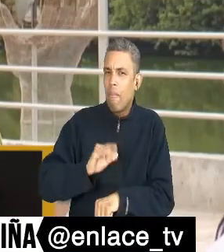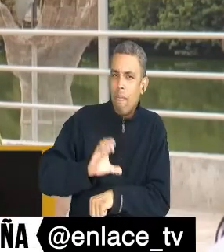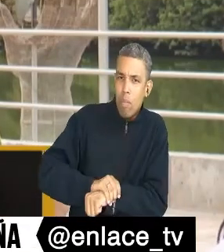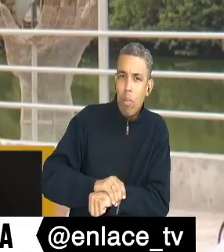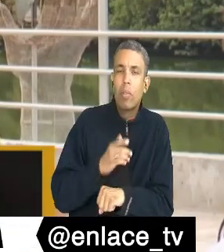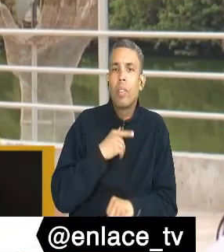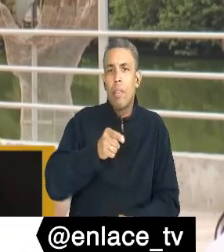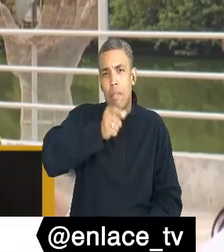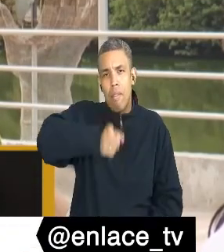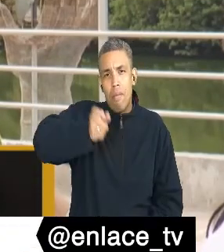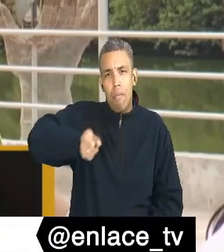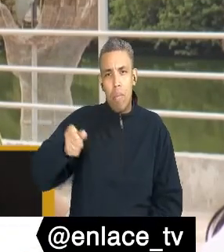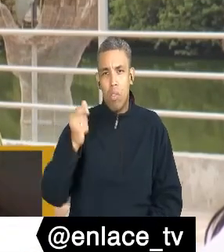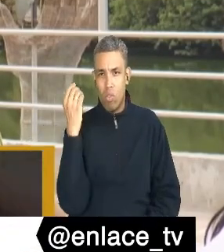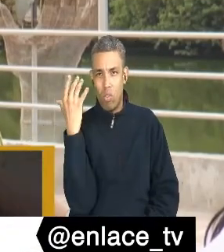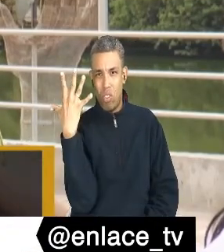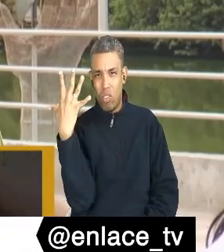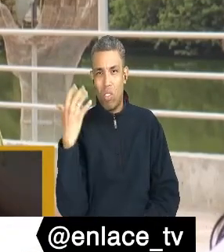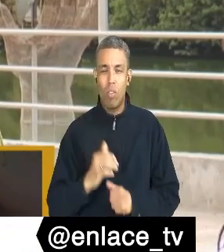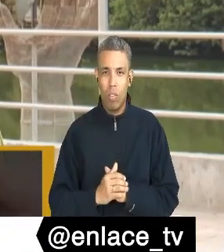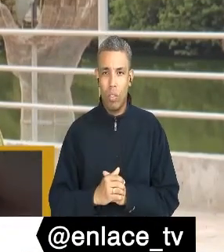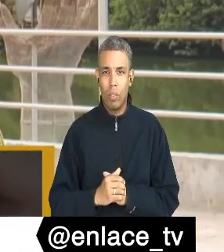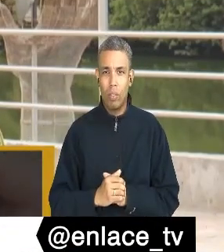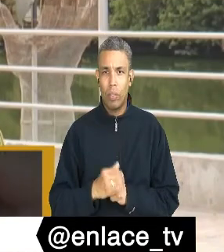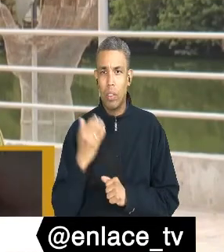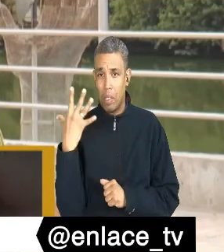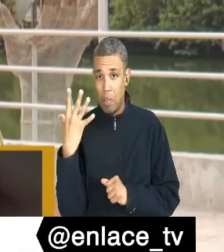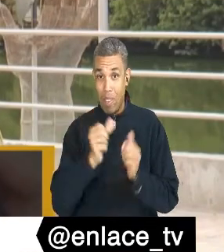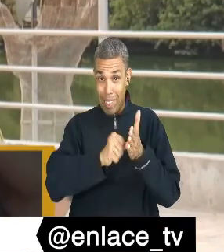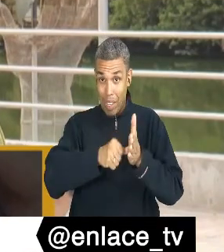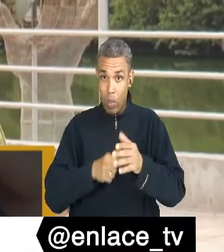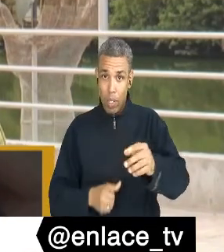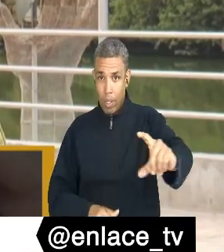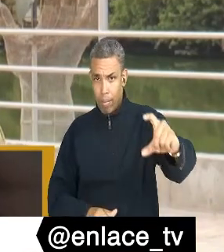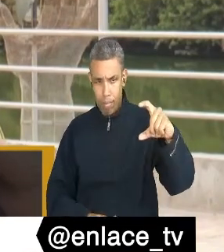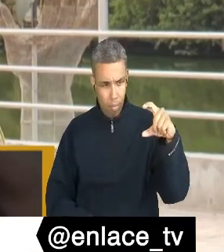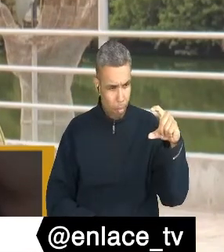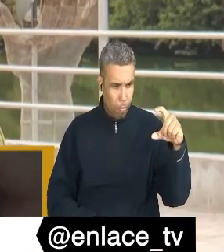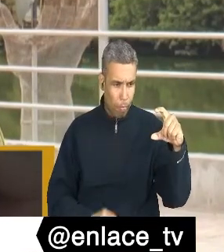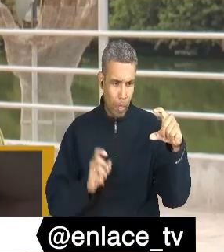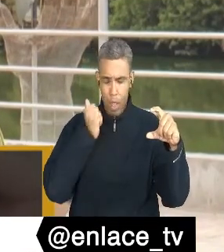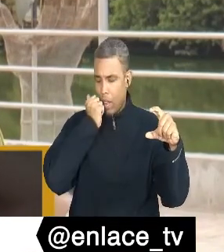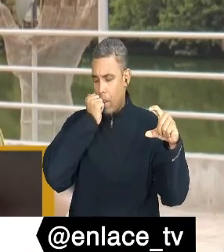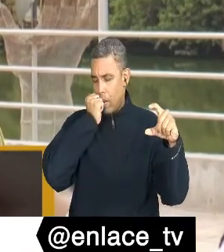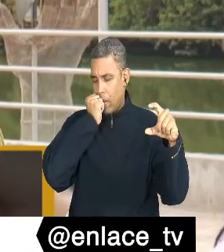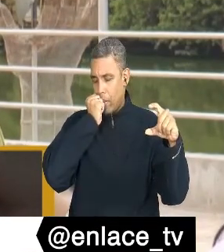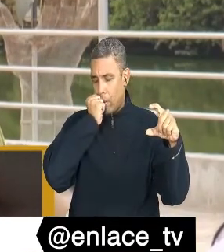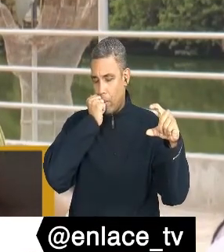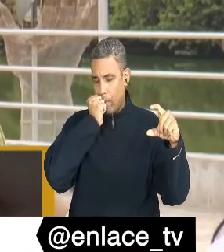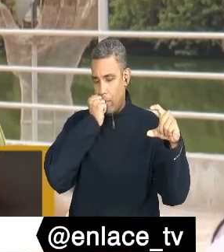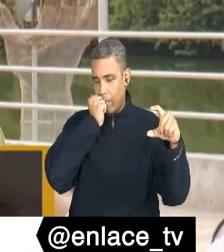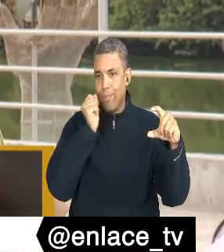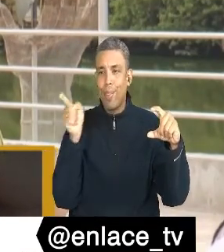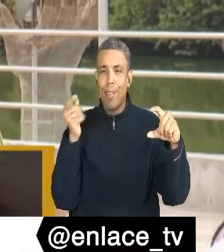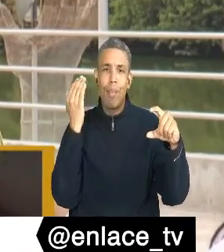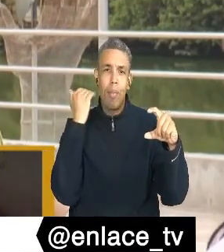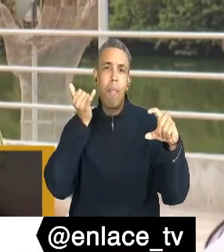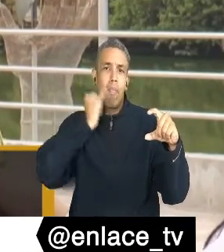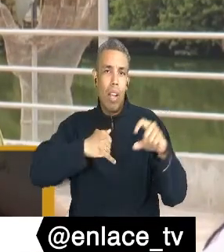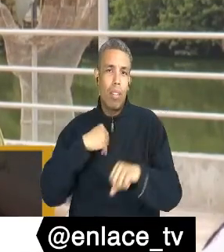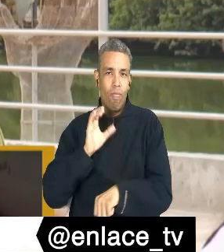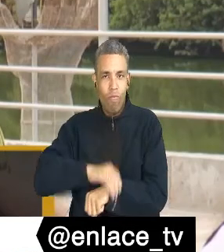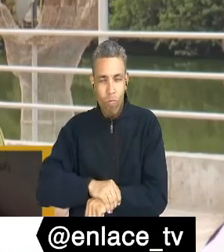5 personas que reposaban antecedentes judiciales, que eran requeridos por la autoridad judicial, 5 personas que fueron